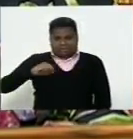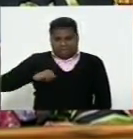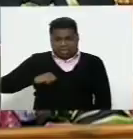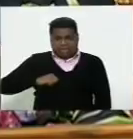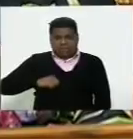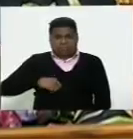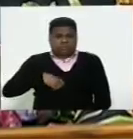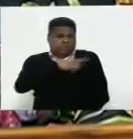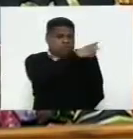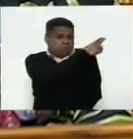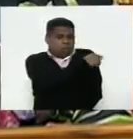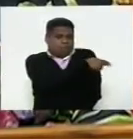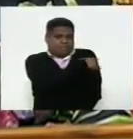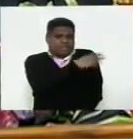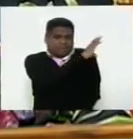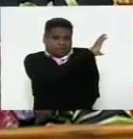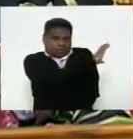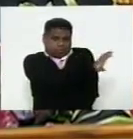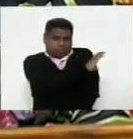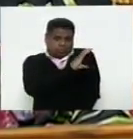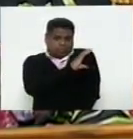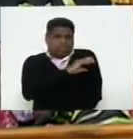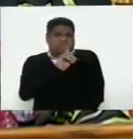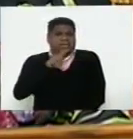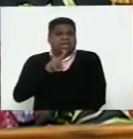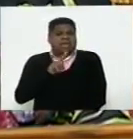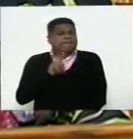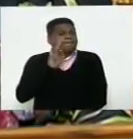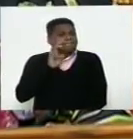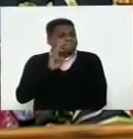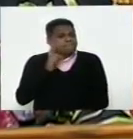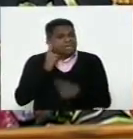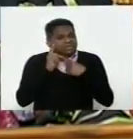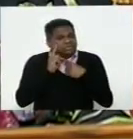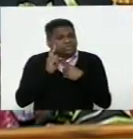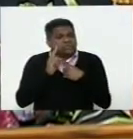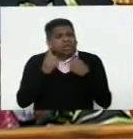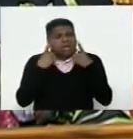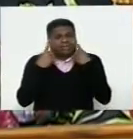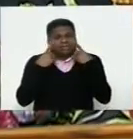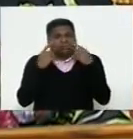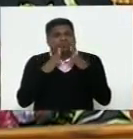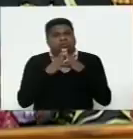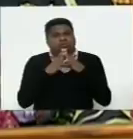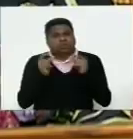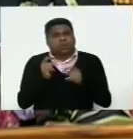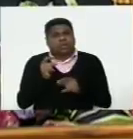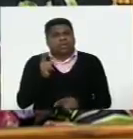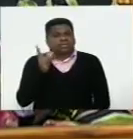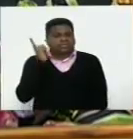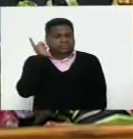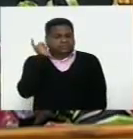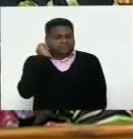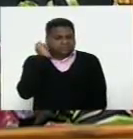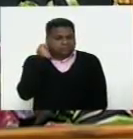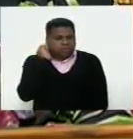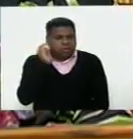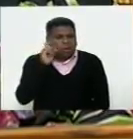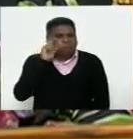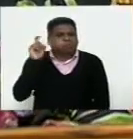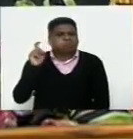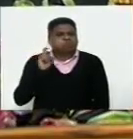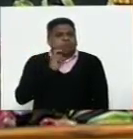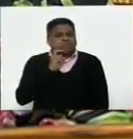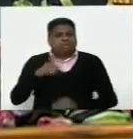y privados que atiendan mujeres gestantes y durante el parto y posparto deberán